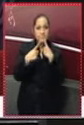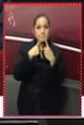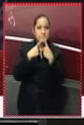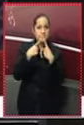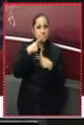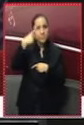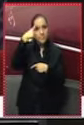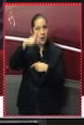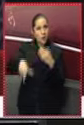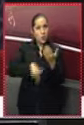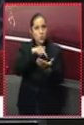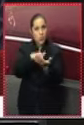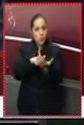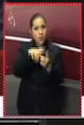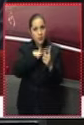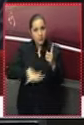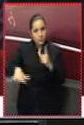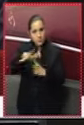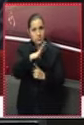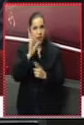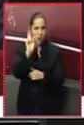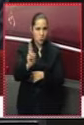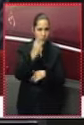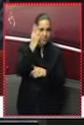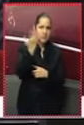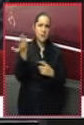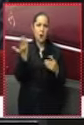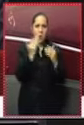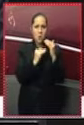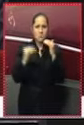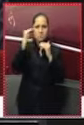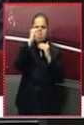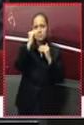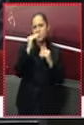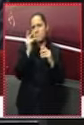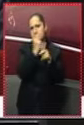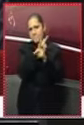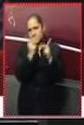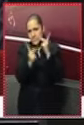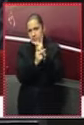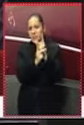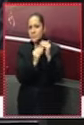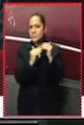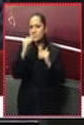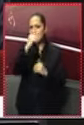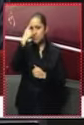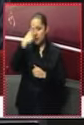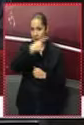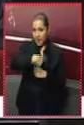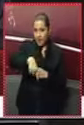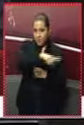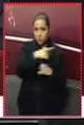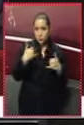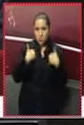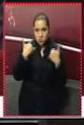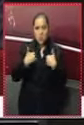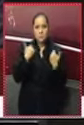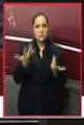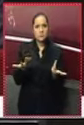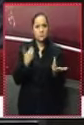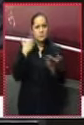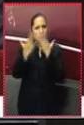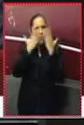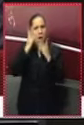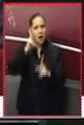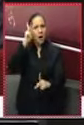espacios para educación superior y media superior y con el fin de que los jóvenes no vean interrumpidos sus estudios y